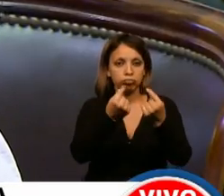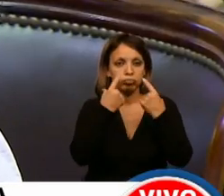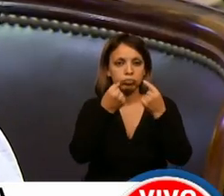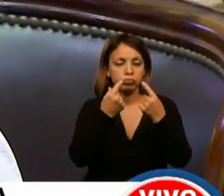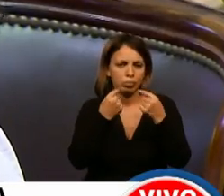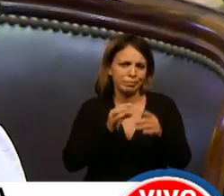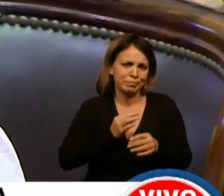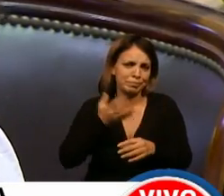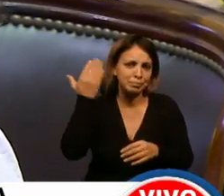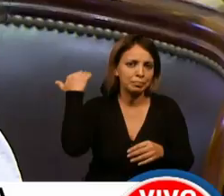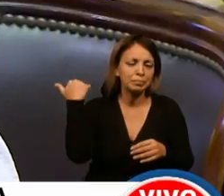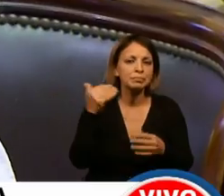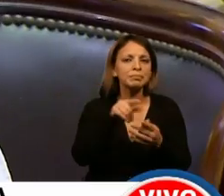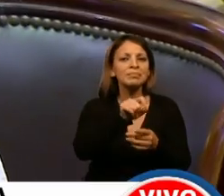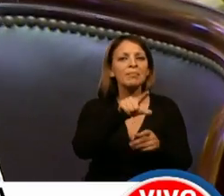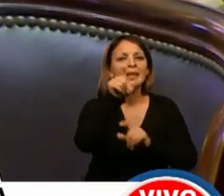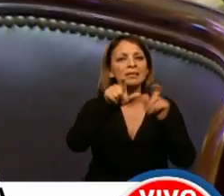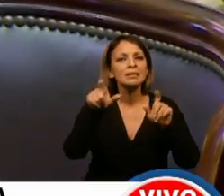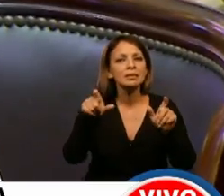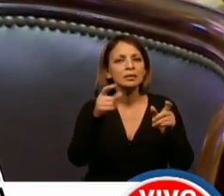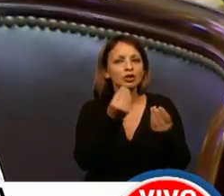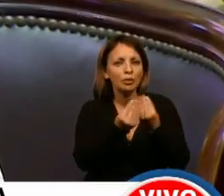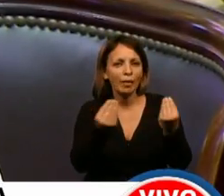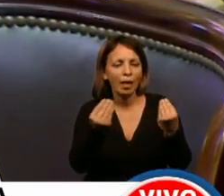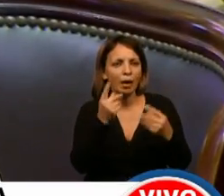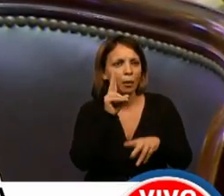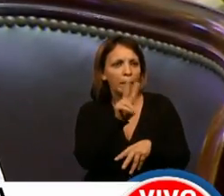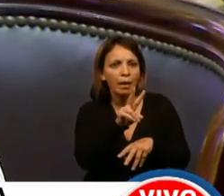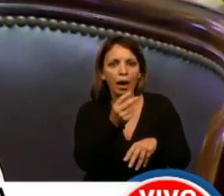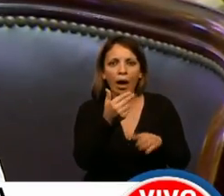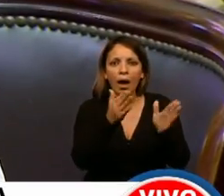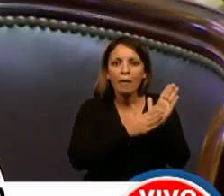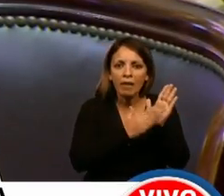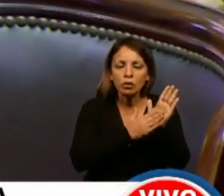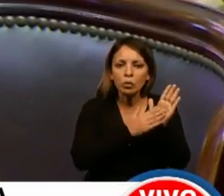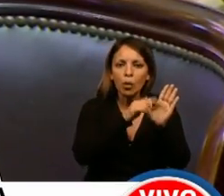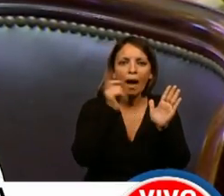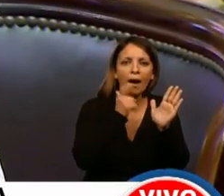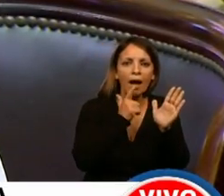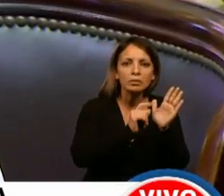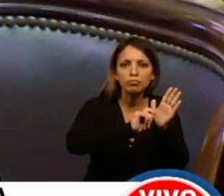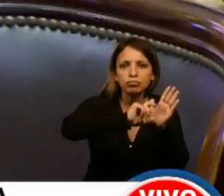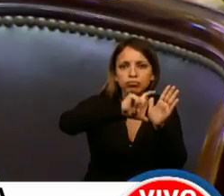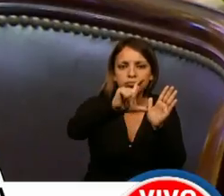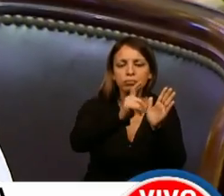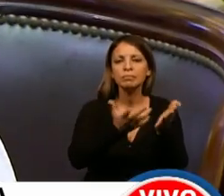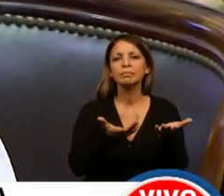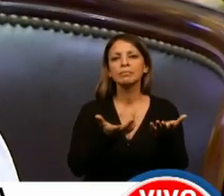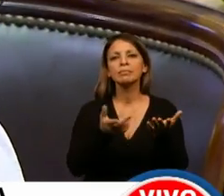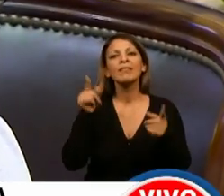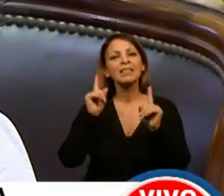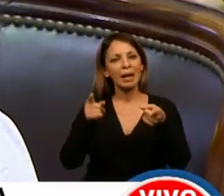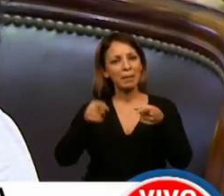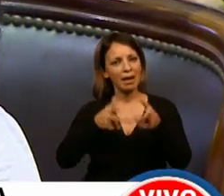vieja data con relación a los ciudadanos que veían incrementada su factura de gas y se mencionaba acá